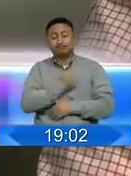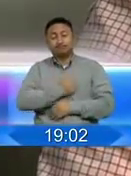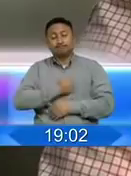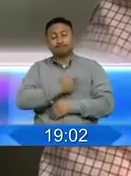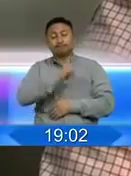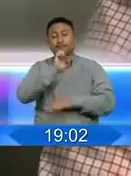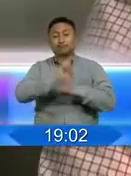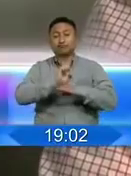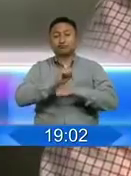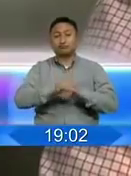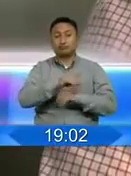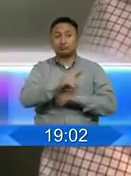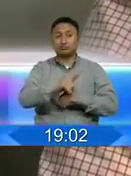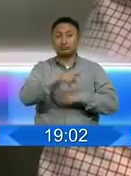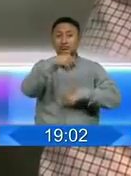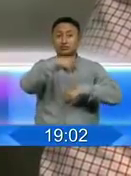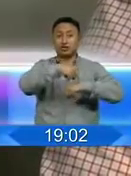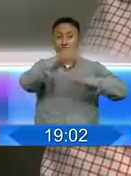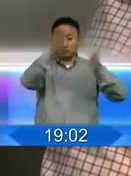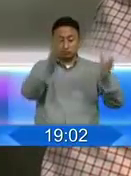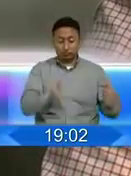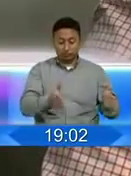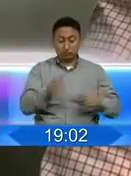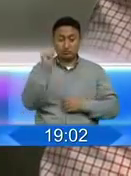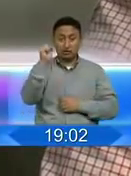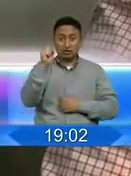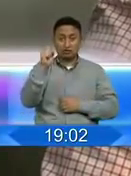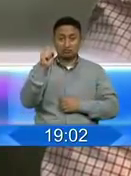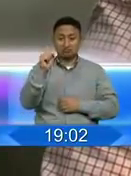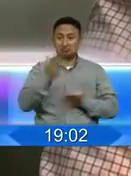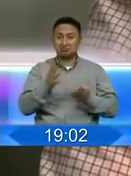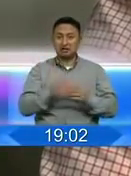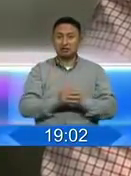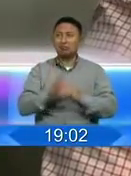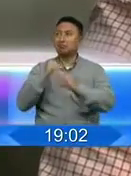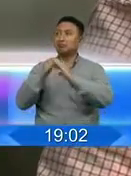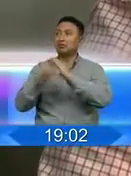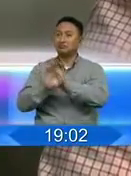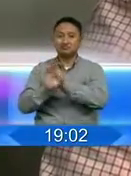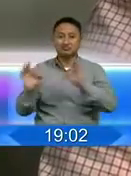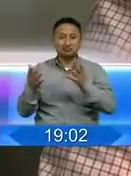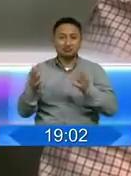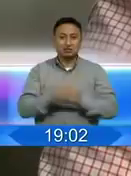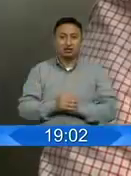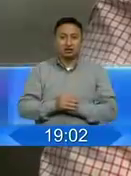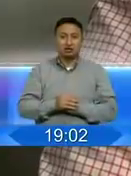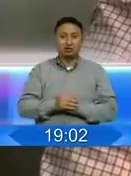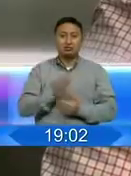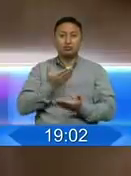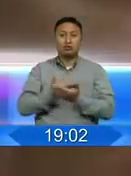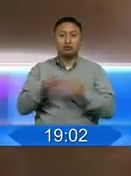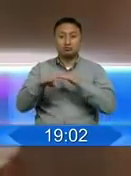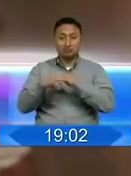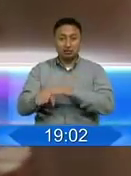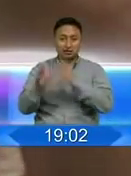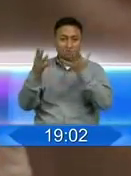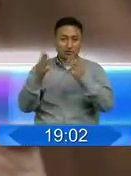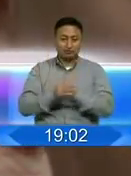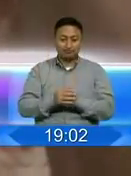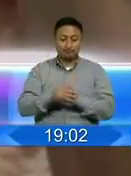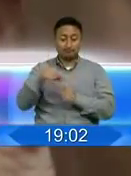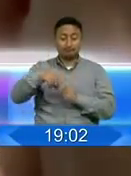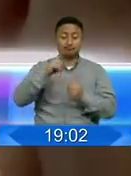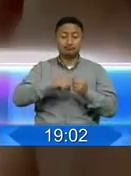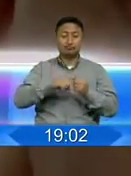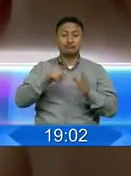ejerció su derecho dentro de los plazos establecidos en la ley especial para la sustanciación de ese tipo de procesos. Desde Quito,